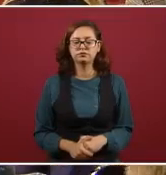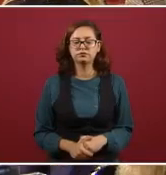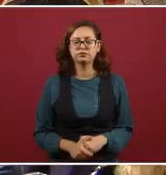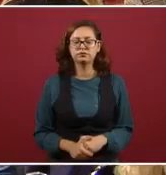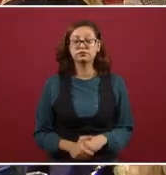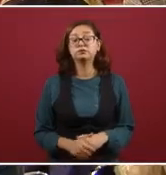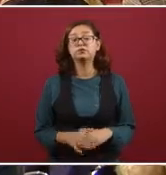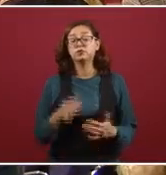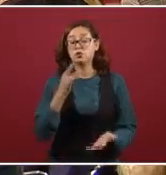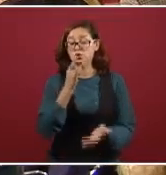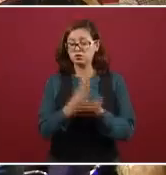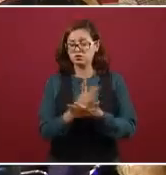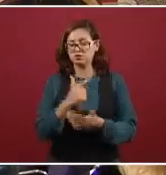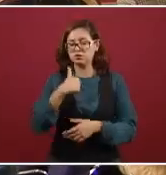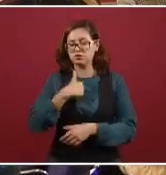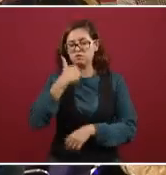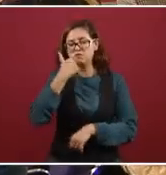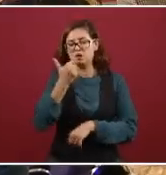añadir